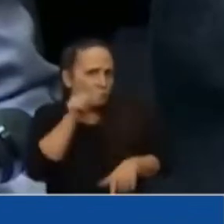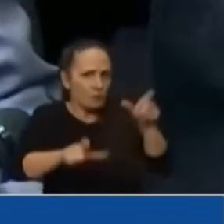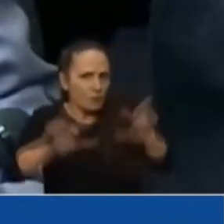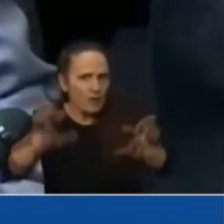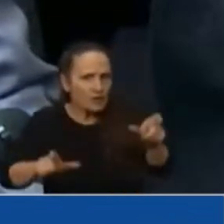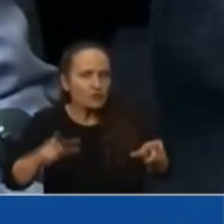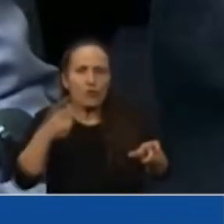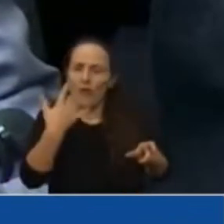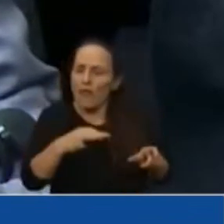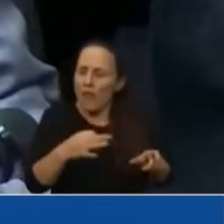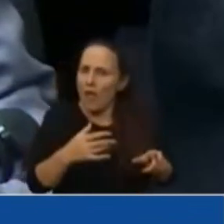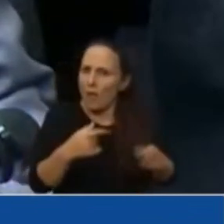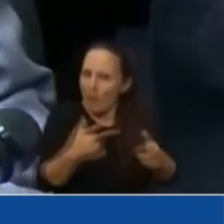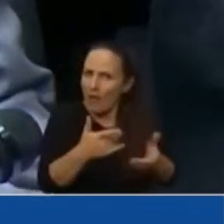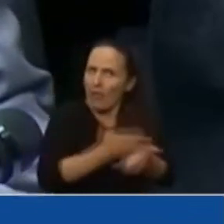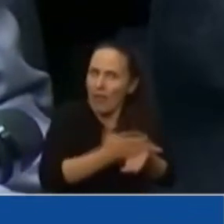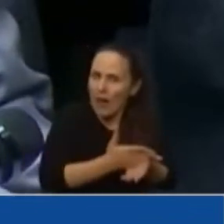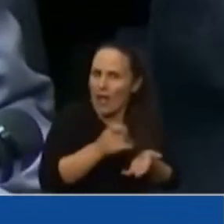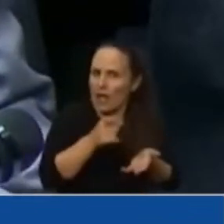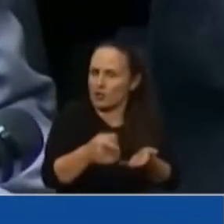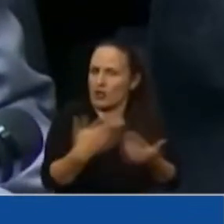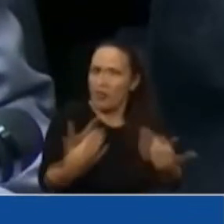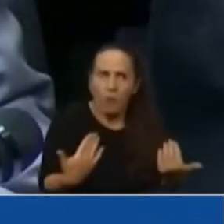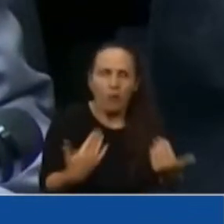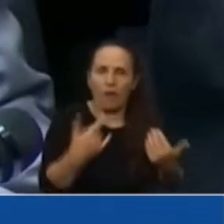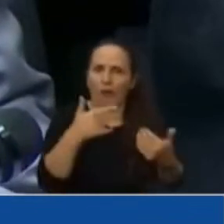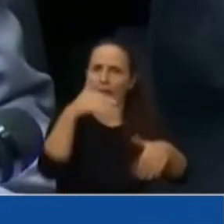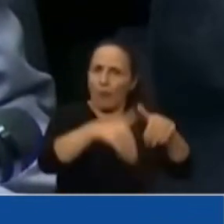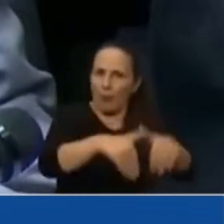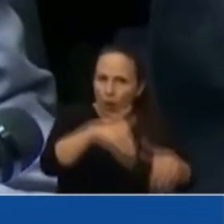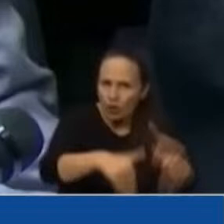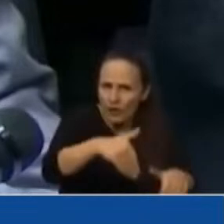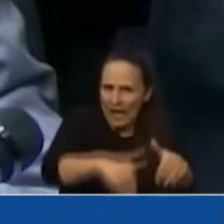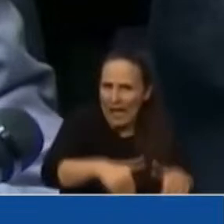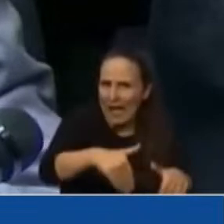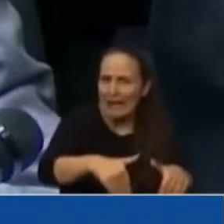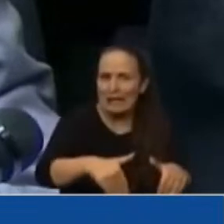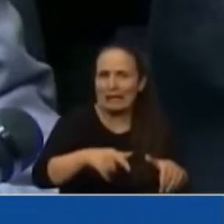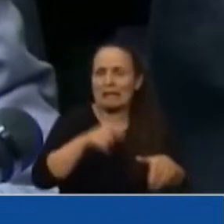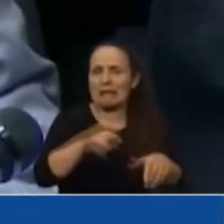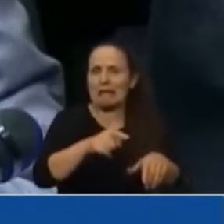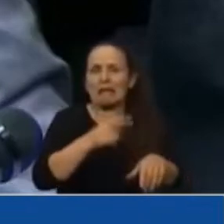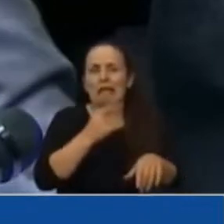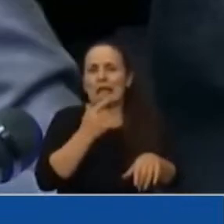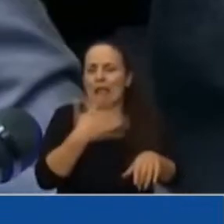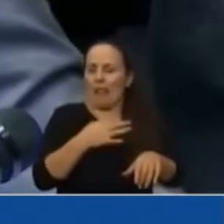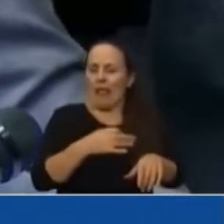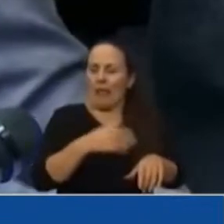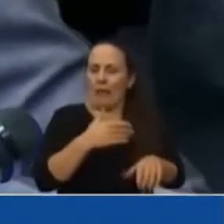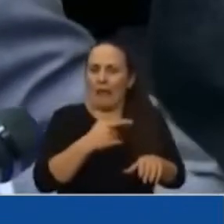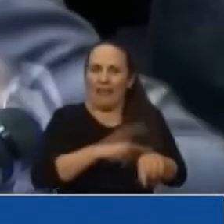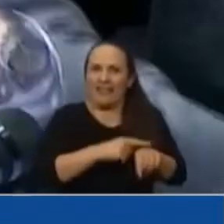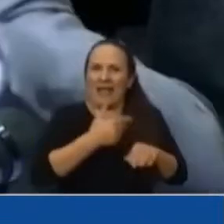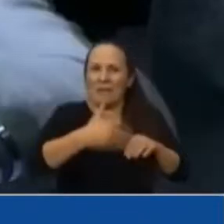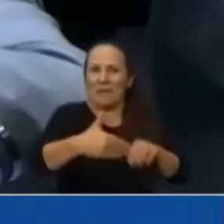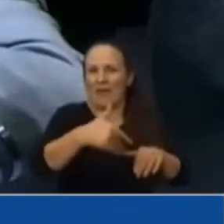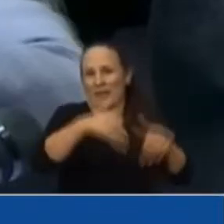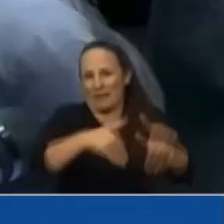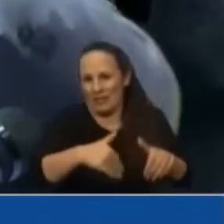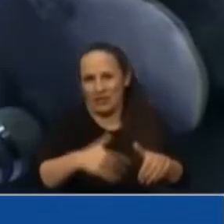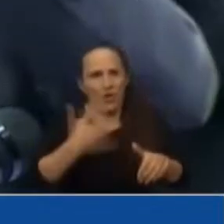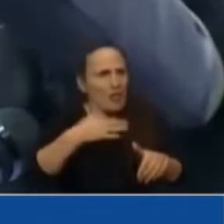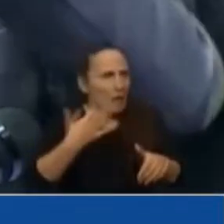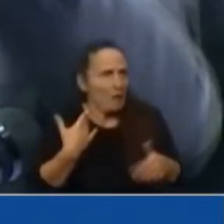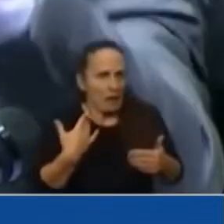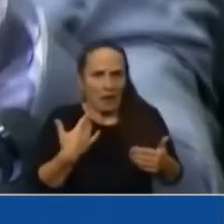la oportunidad de votar y ser elecciones en elecciones periódicas auténticas, realizadas